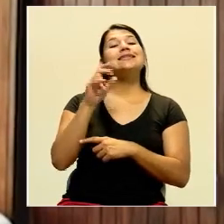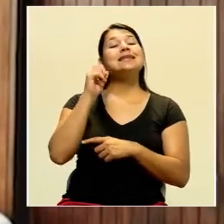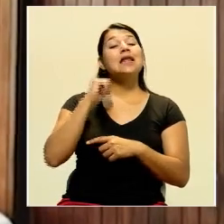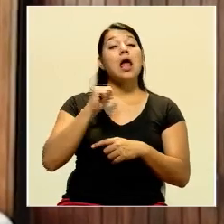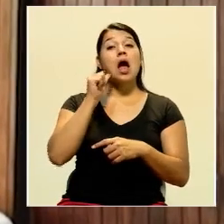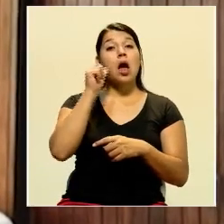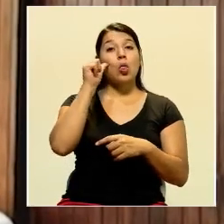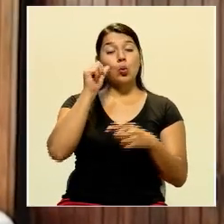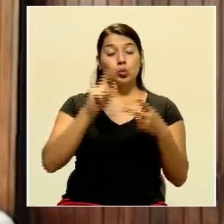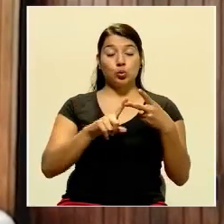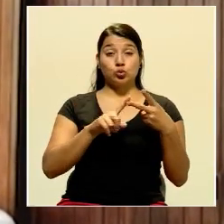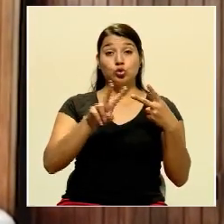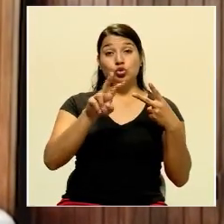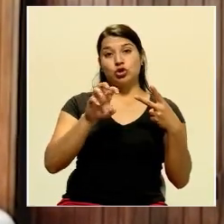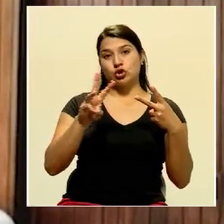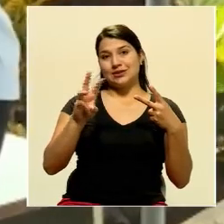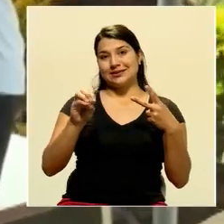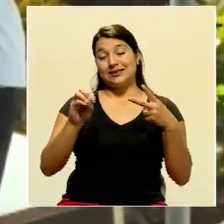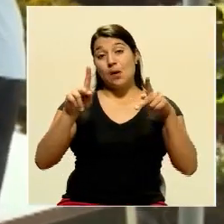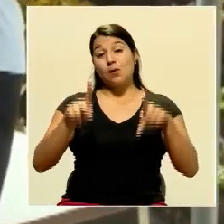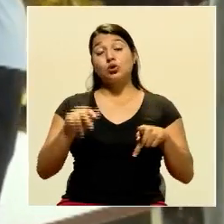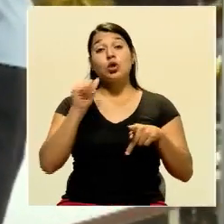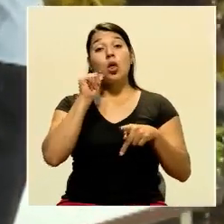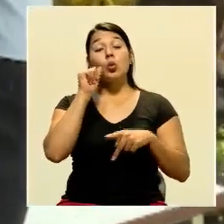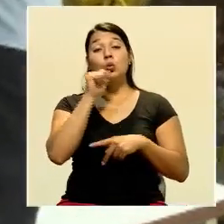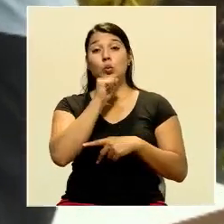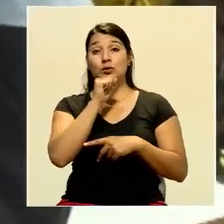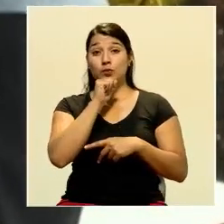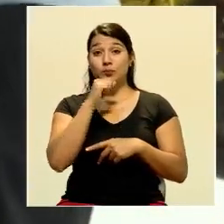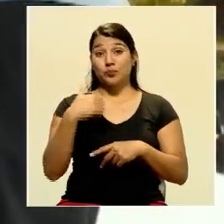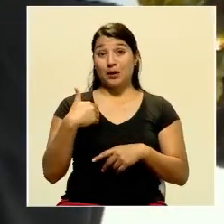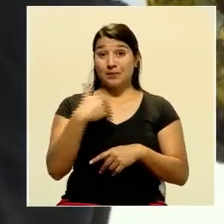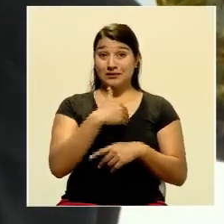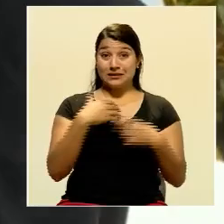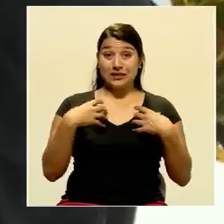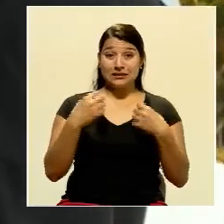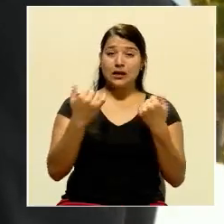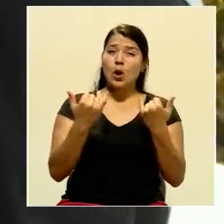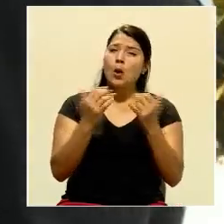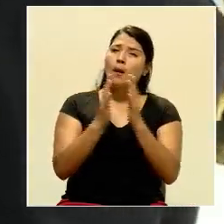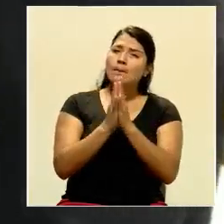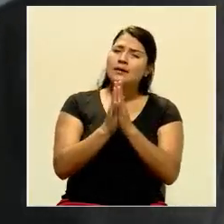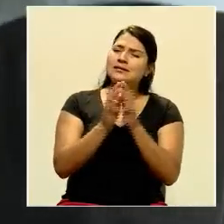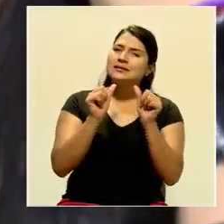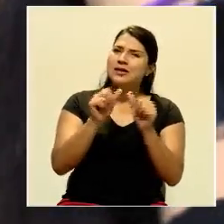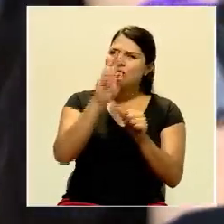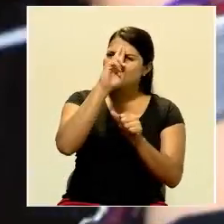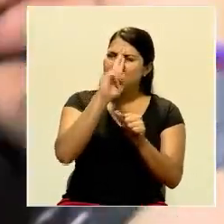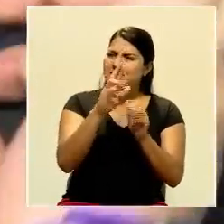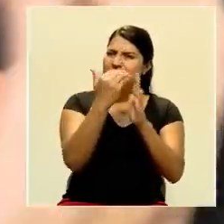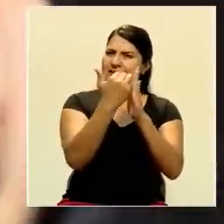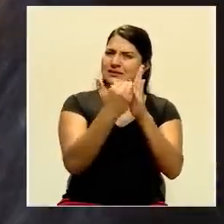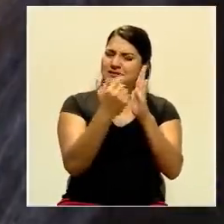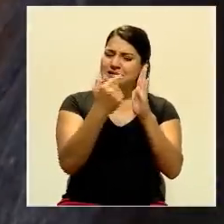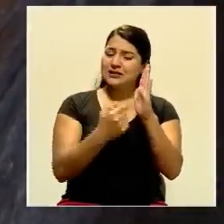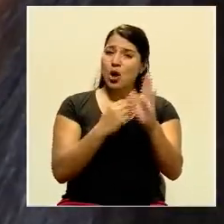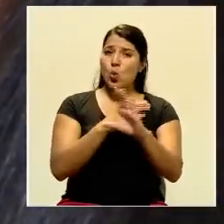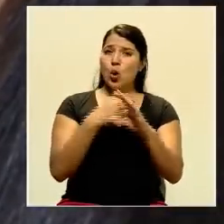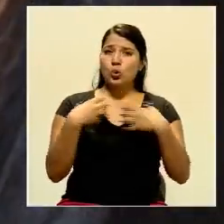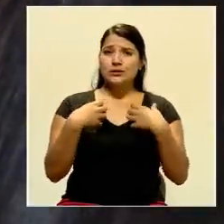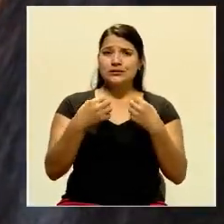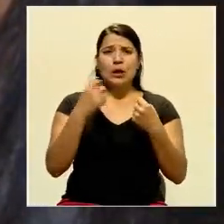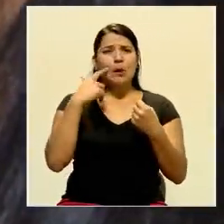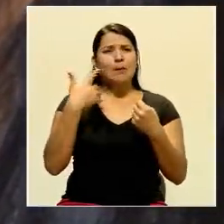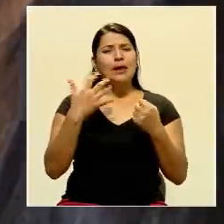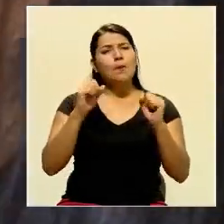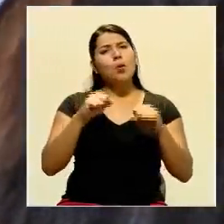y 260 adultos mayores. El Ministerio de Salud pide a la población seguir acatando las medidas y el protocolo establecido para